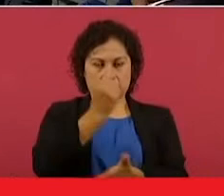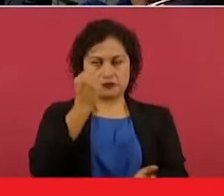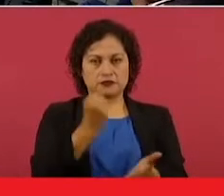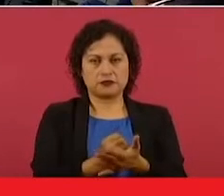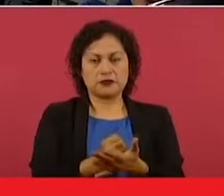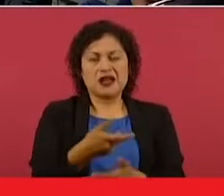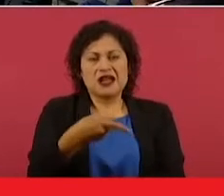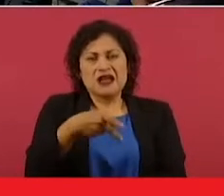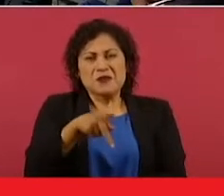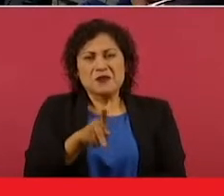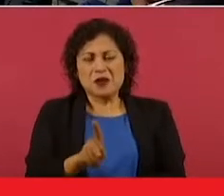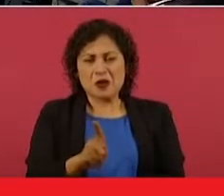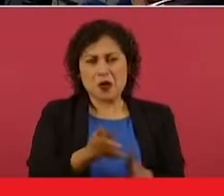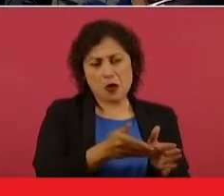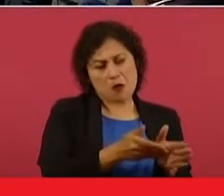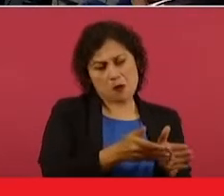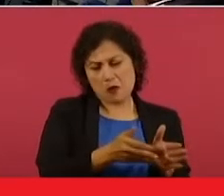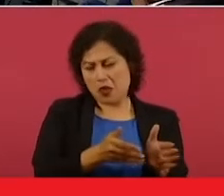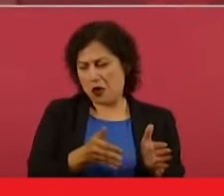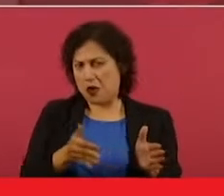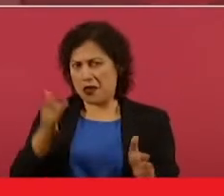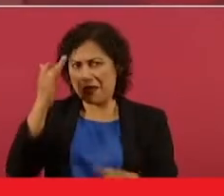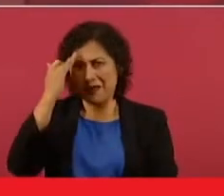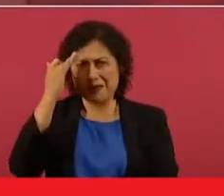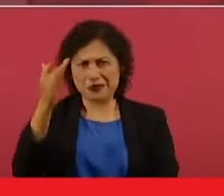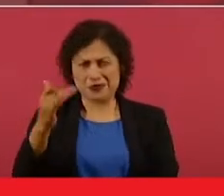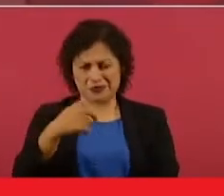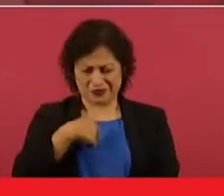creo que tardó 6 meses.